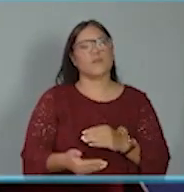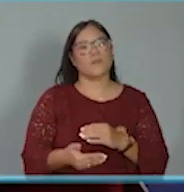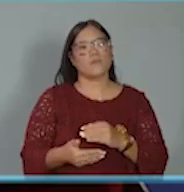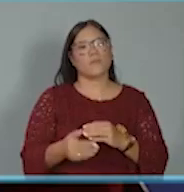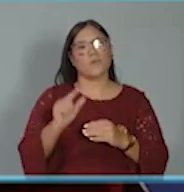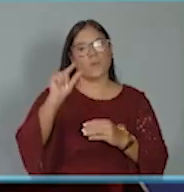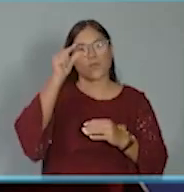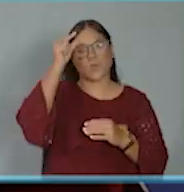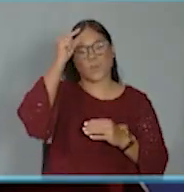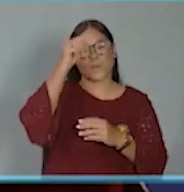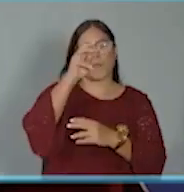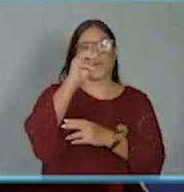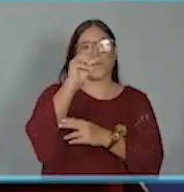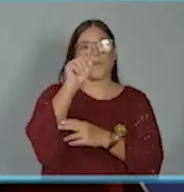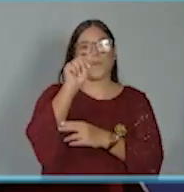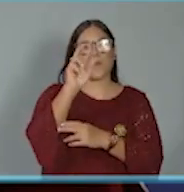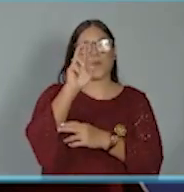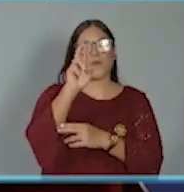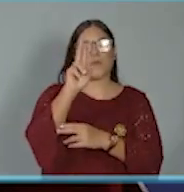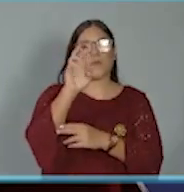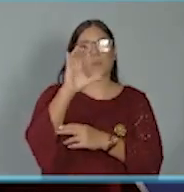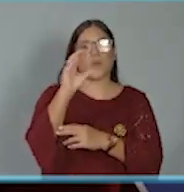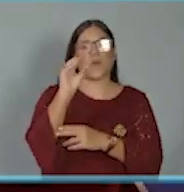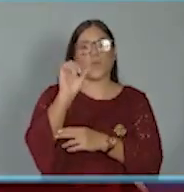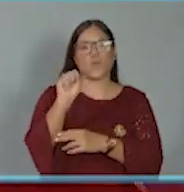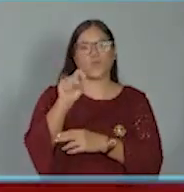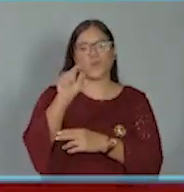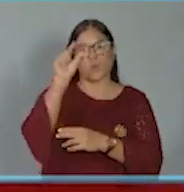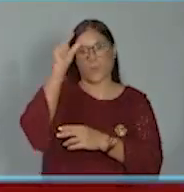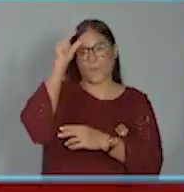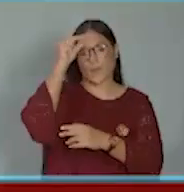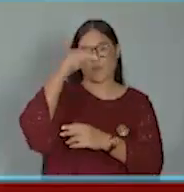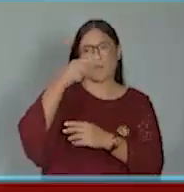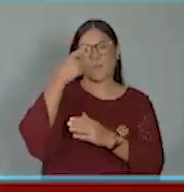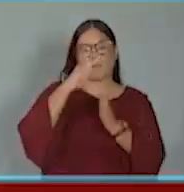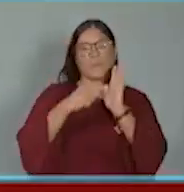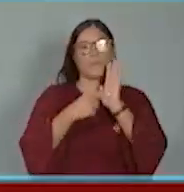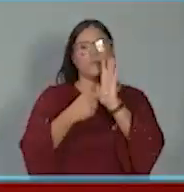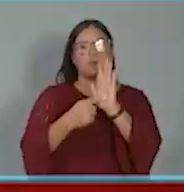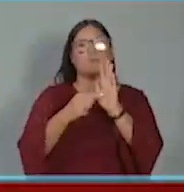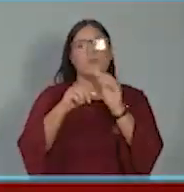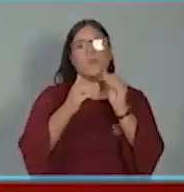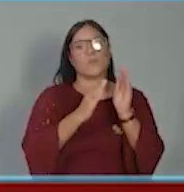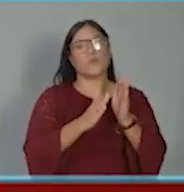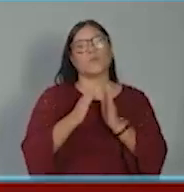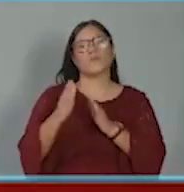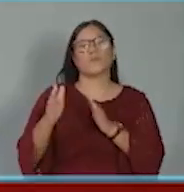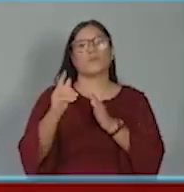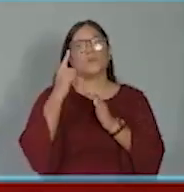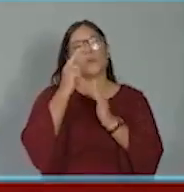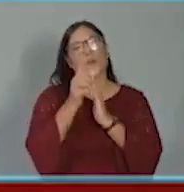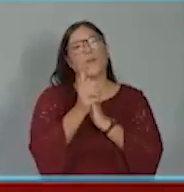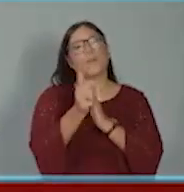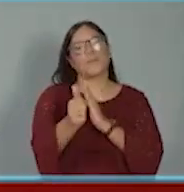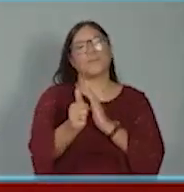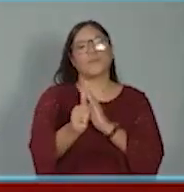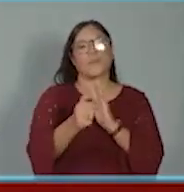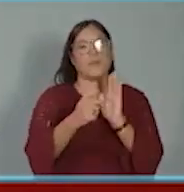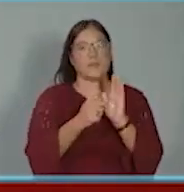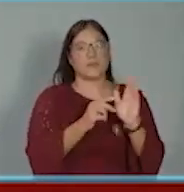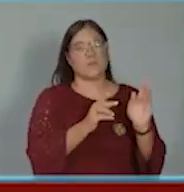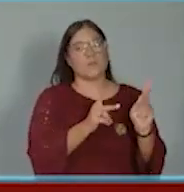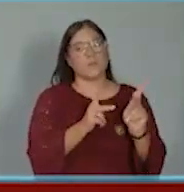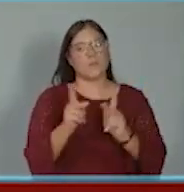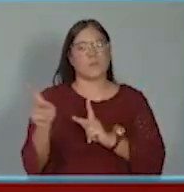el gobierno de Marruecos a hacer una presentación de cómo había sido nuestro proceso de capacitación es un proceso que